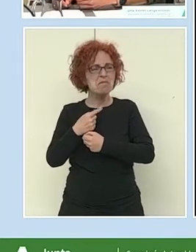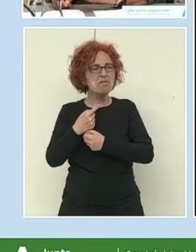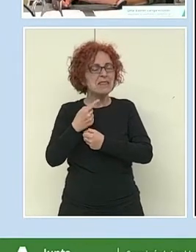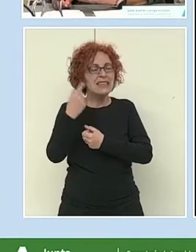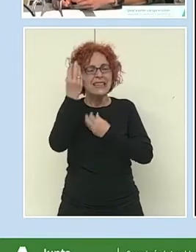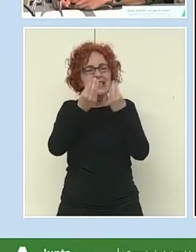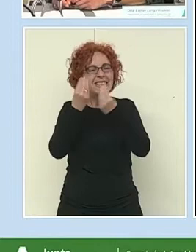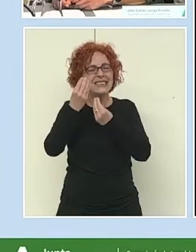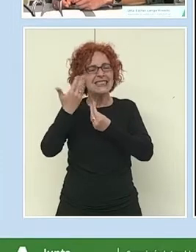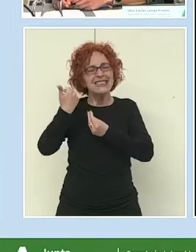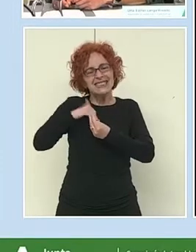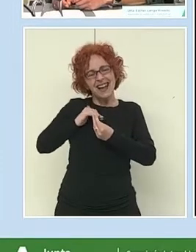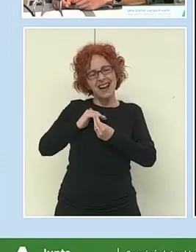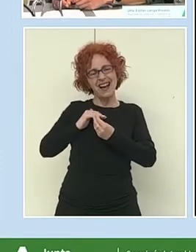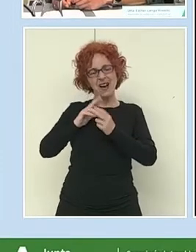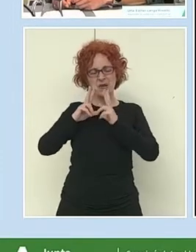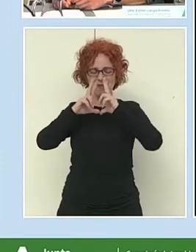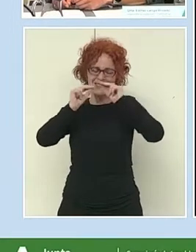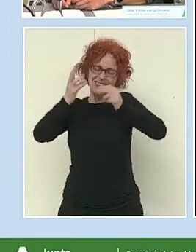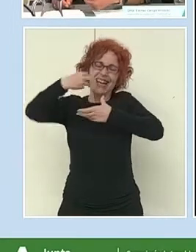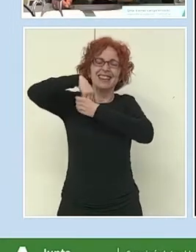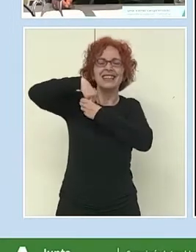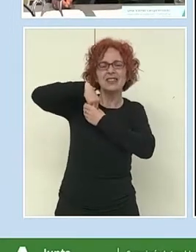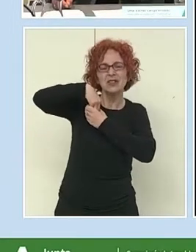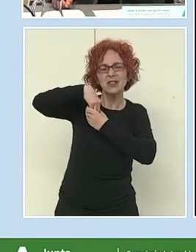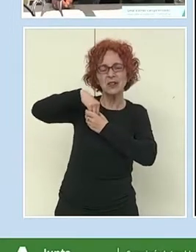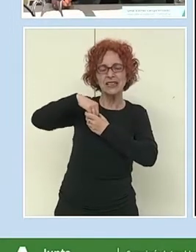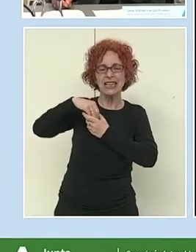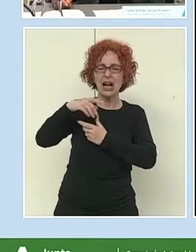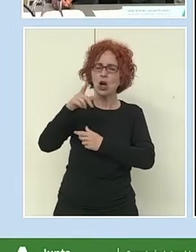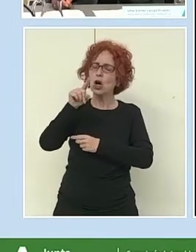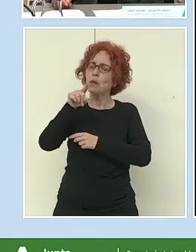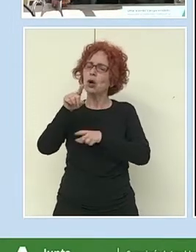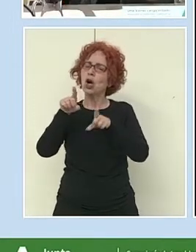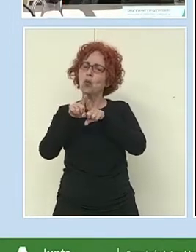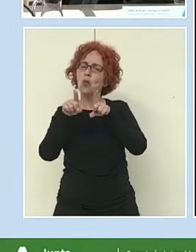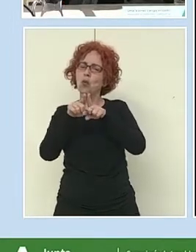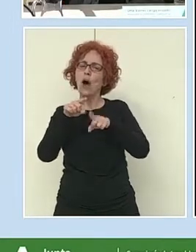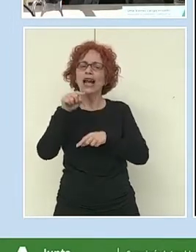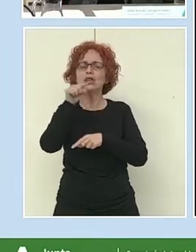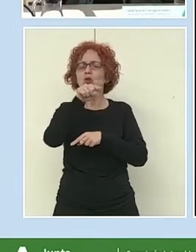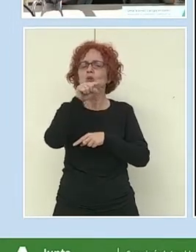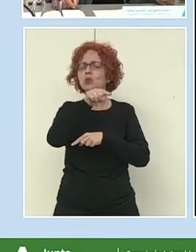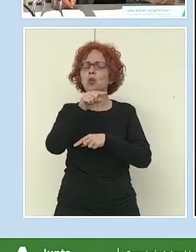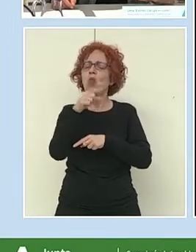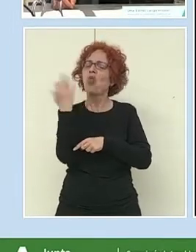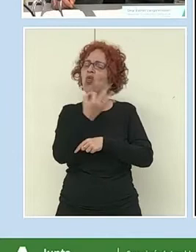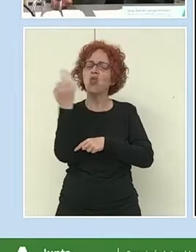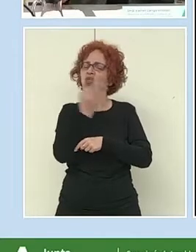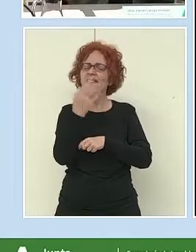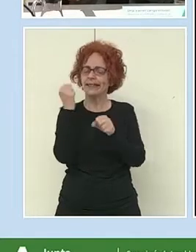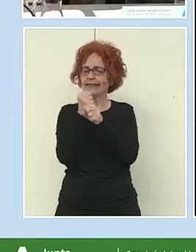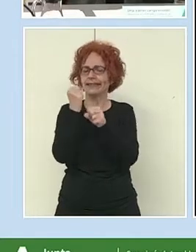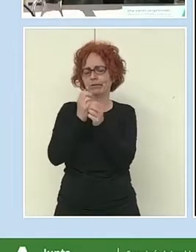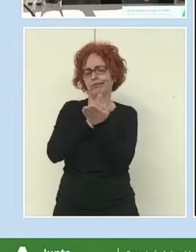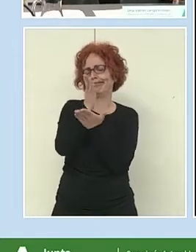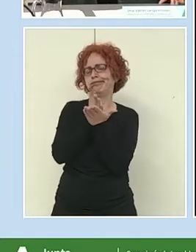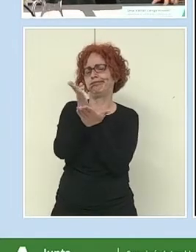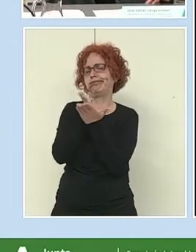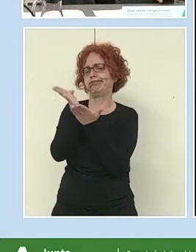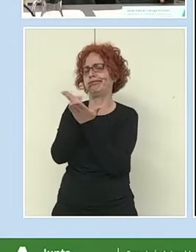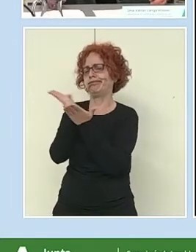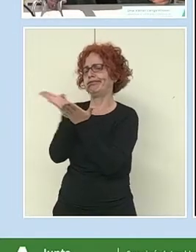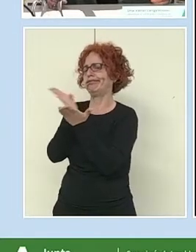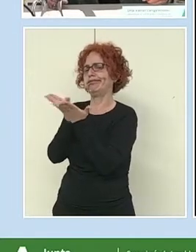creo que ya en la carrera ya no, como que nos activan el botón de modo multidisciplinar y ya lo tenemos, ya lo traemos